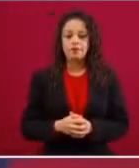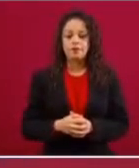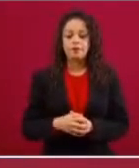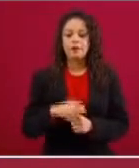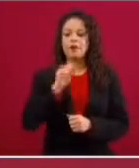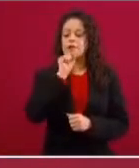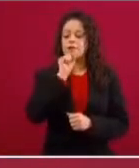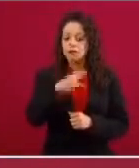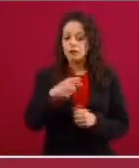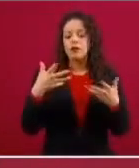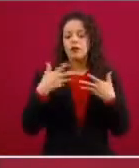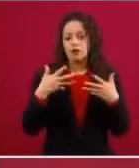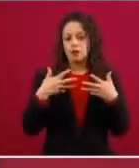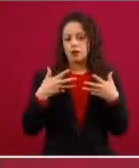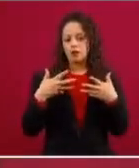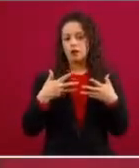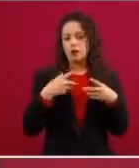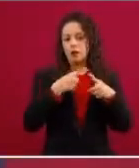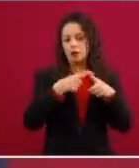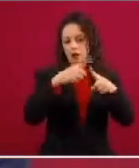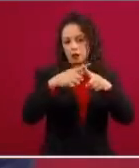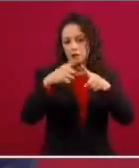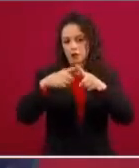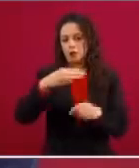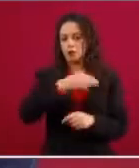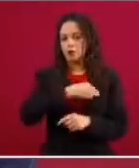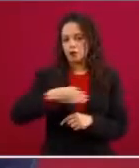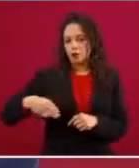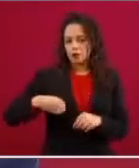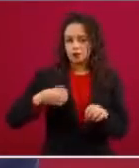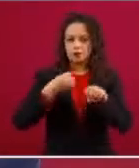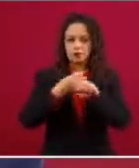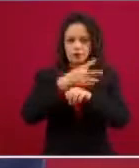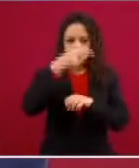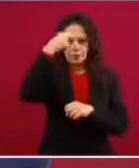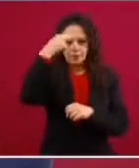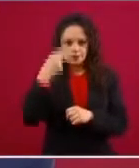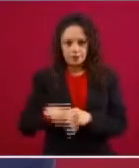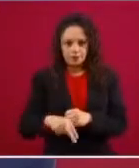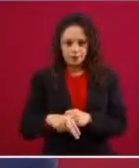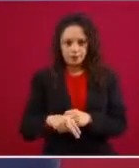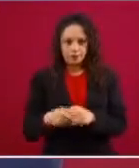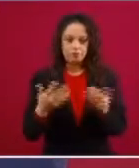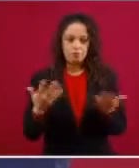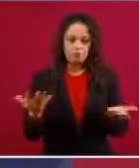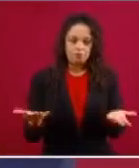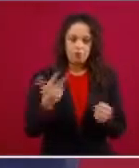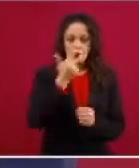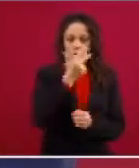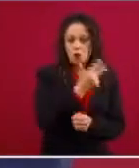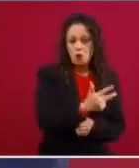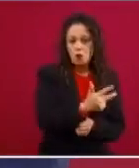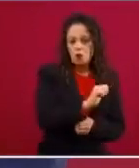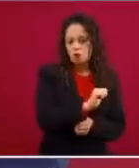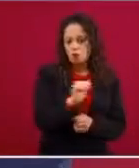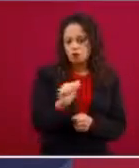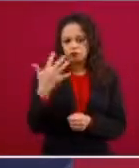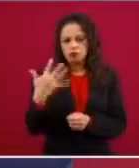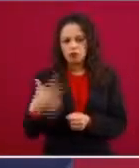del Estado de México, el 8, 10 de mayo vamos a tener